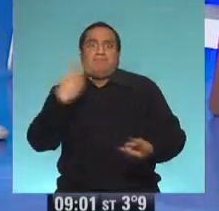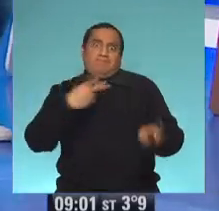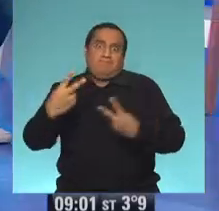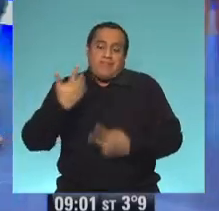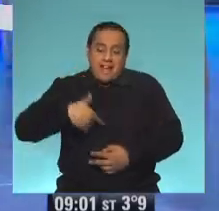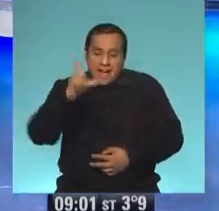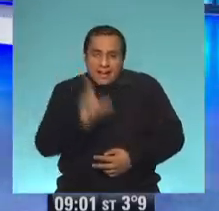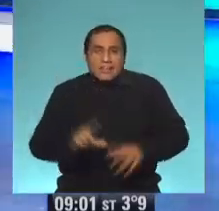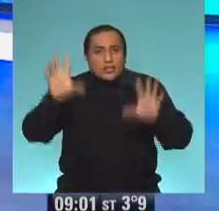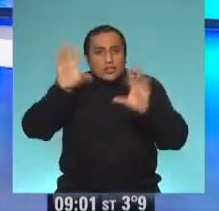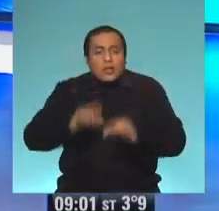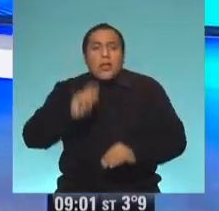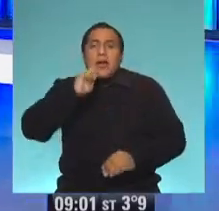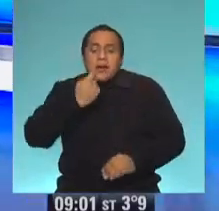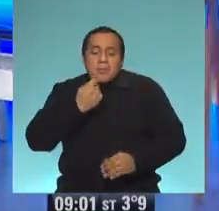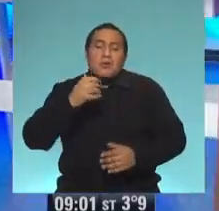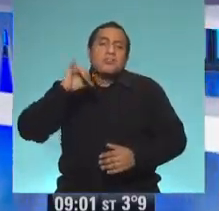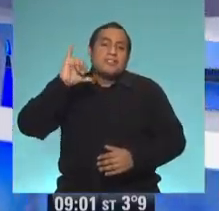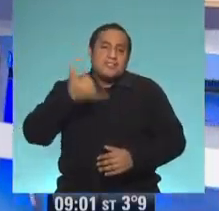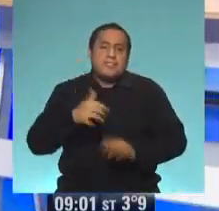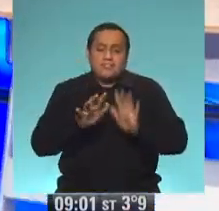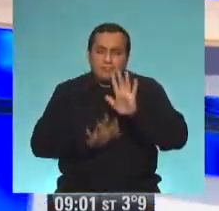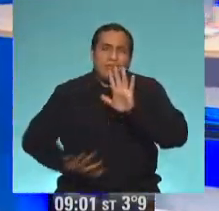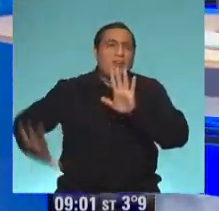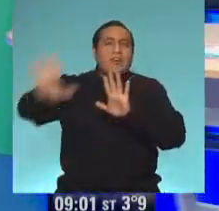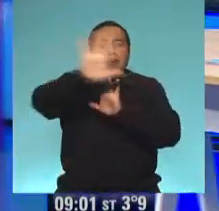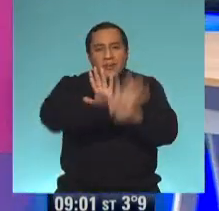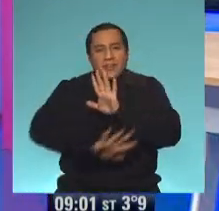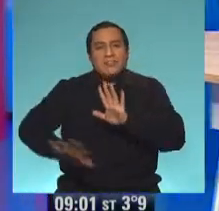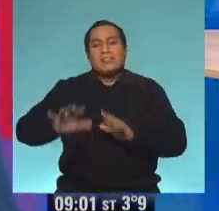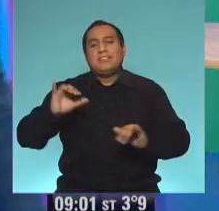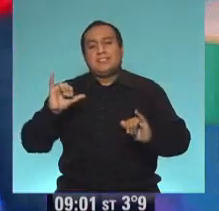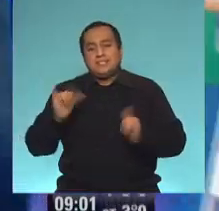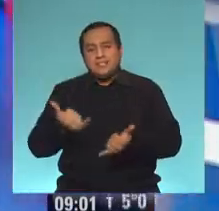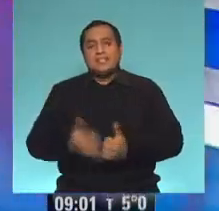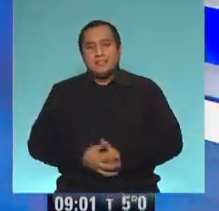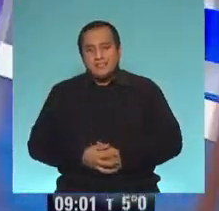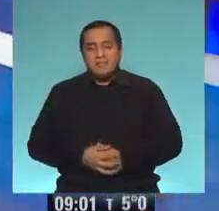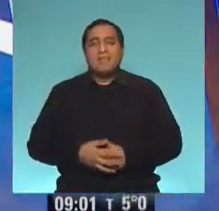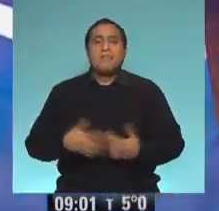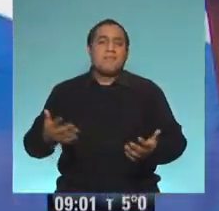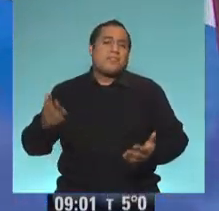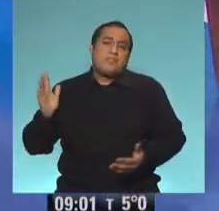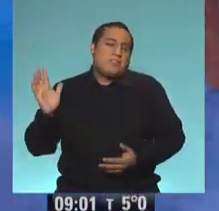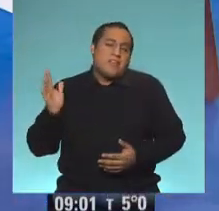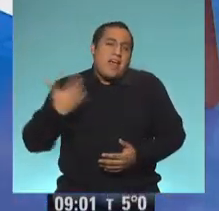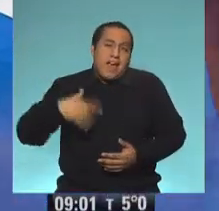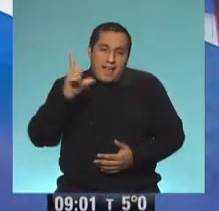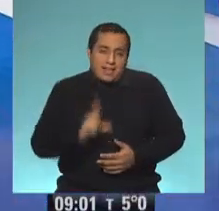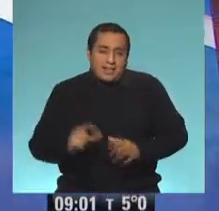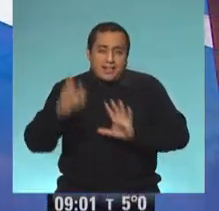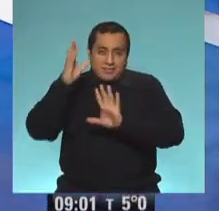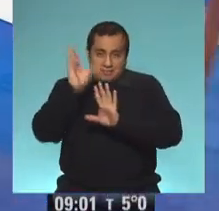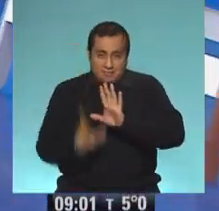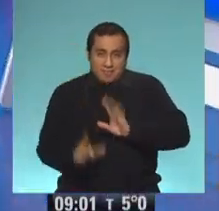lo alto a lo ancho y a lo largo de todo. De lo alto. De lo alto. A lo ancho. A lo ancho. Desde todo el país, desde acá, claro que